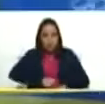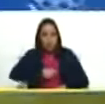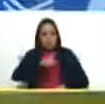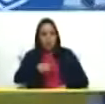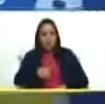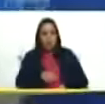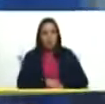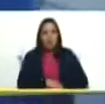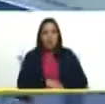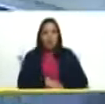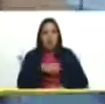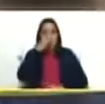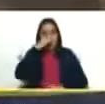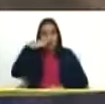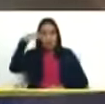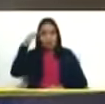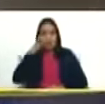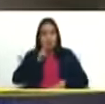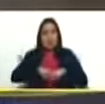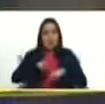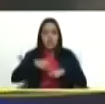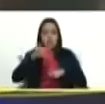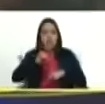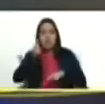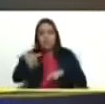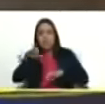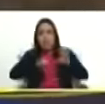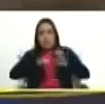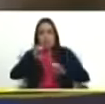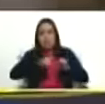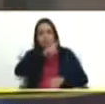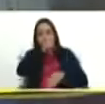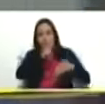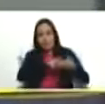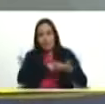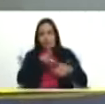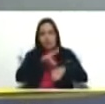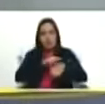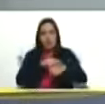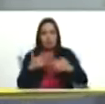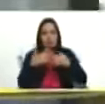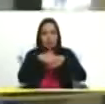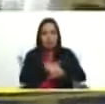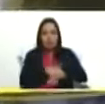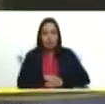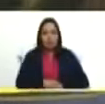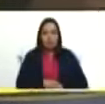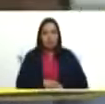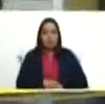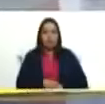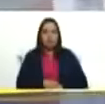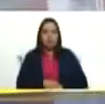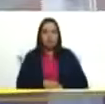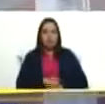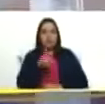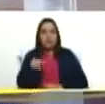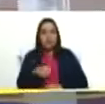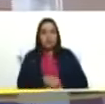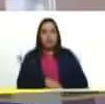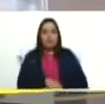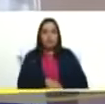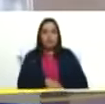Tenemos una consulta de medicina integral. Por acá tenemos la parte de